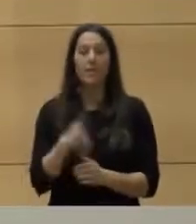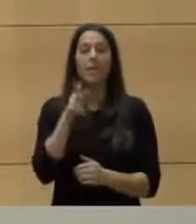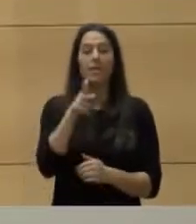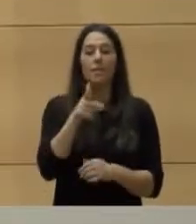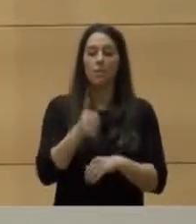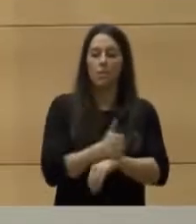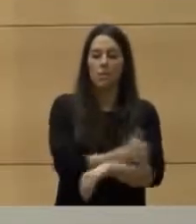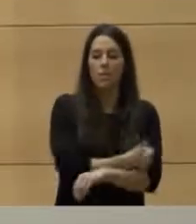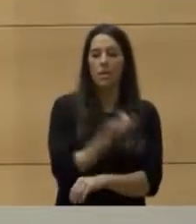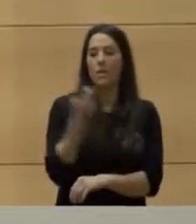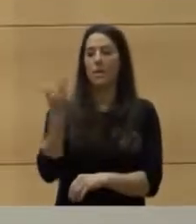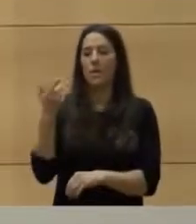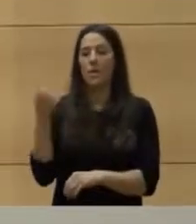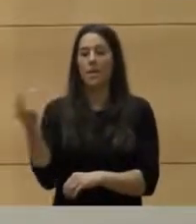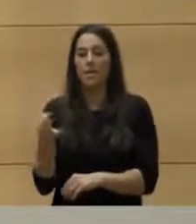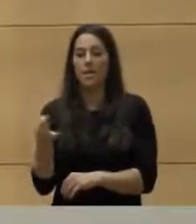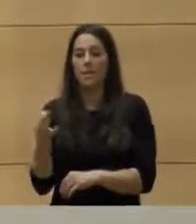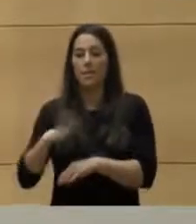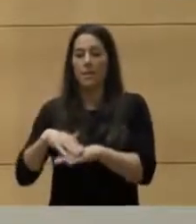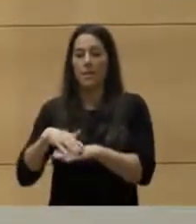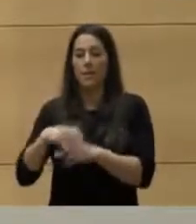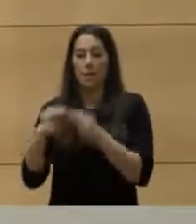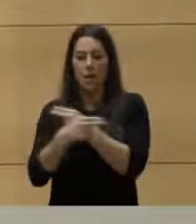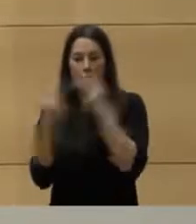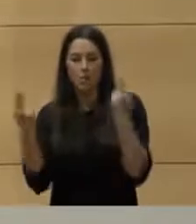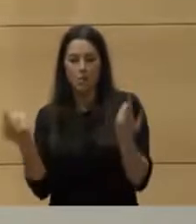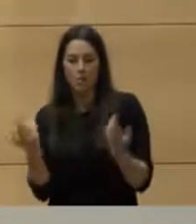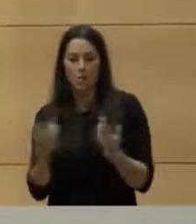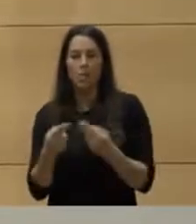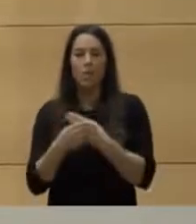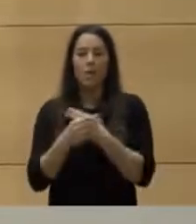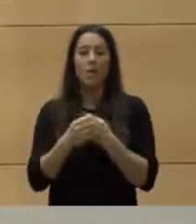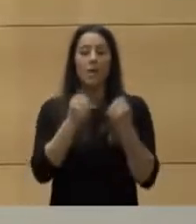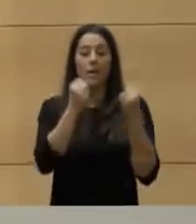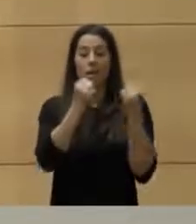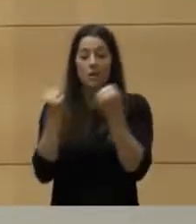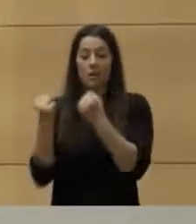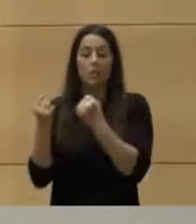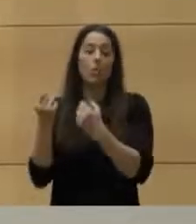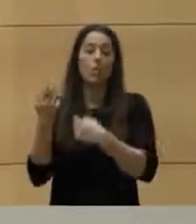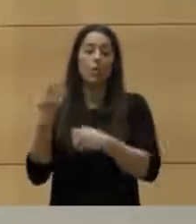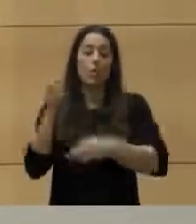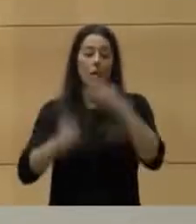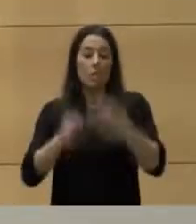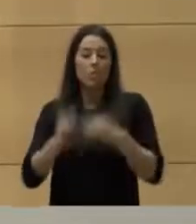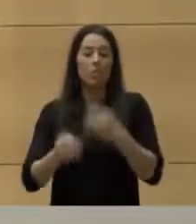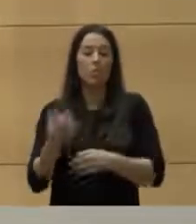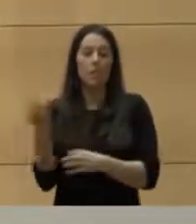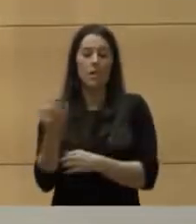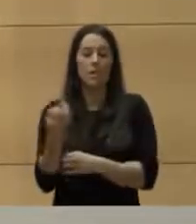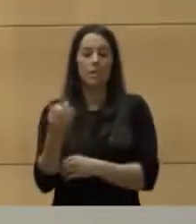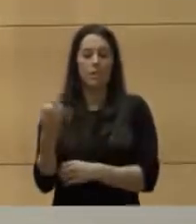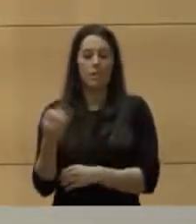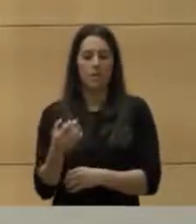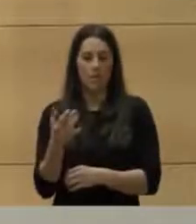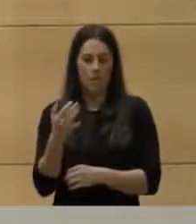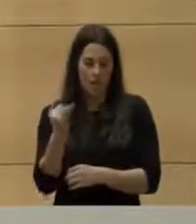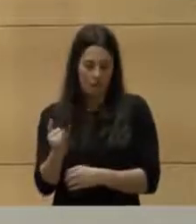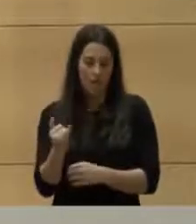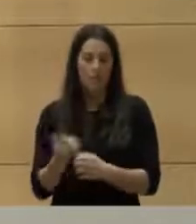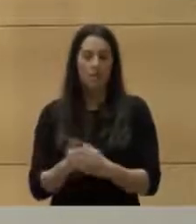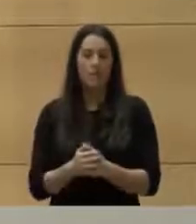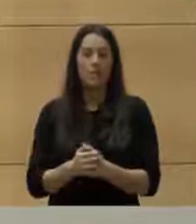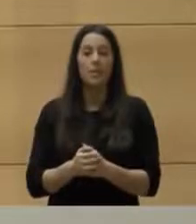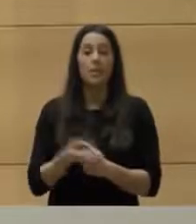hacia lo público, deberes de la fiscalidad, deberes de la defensa de la democracia y la participación. Para mí, derechos y